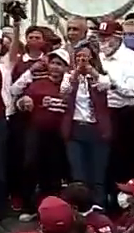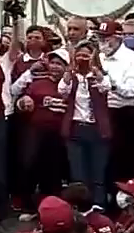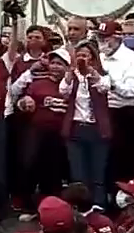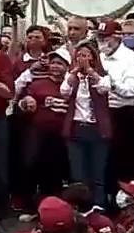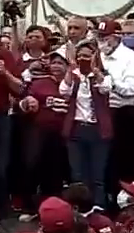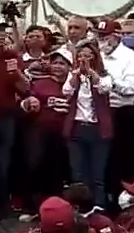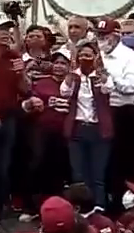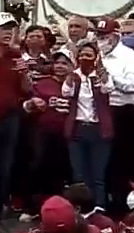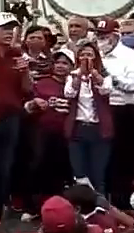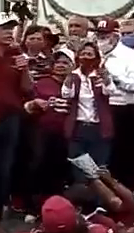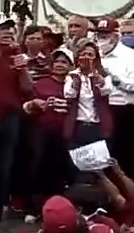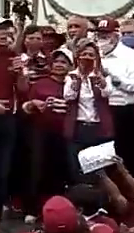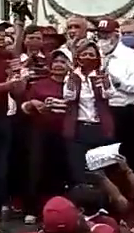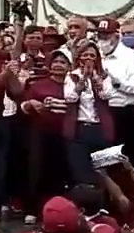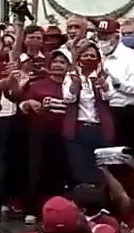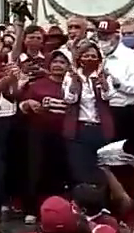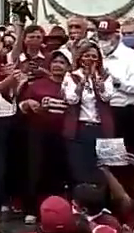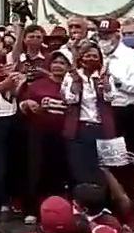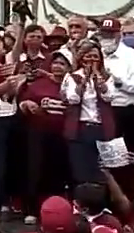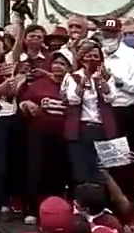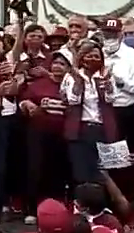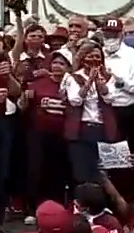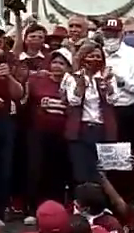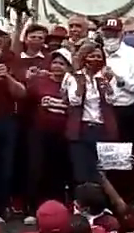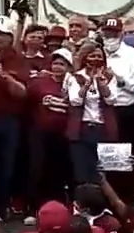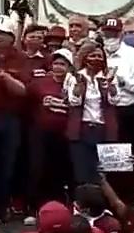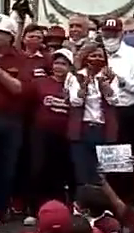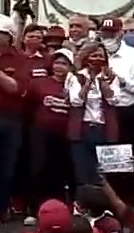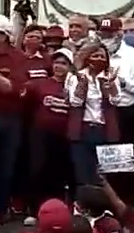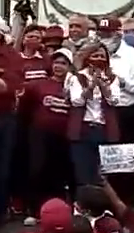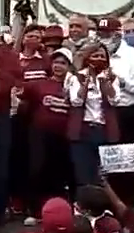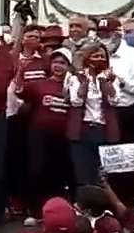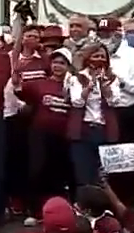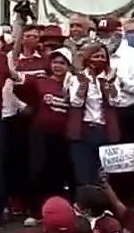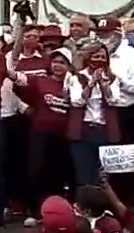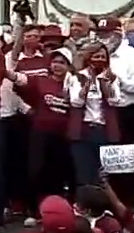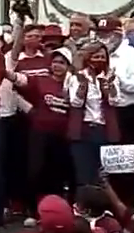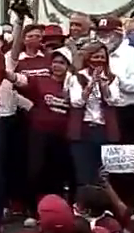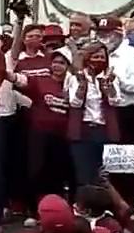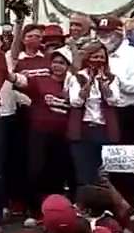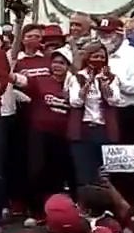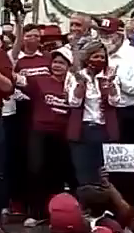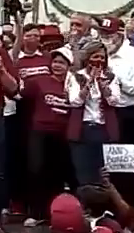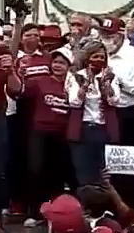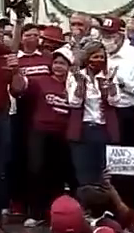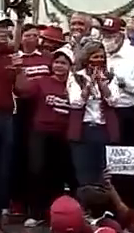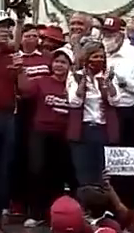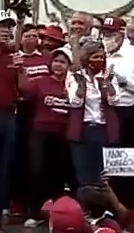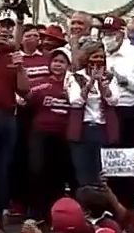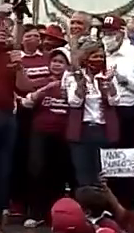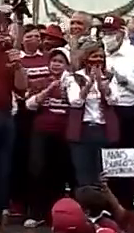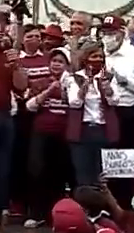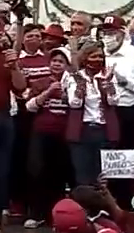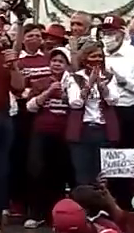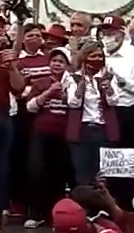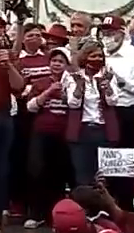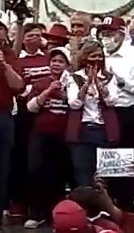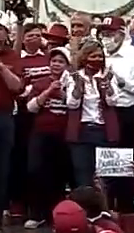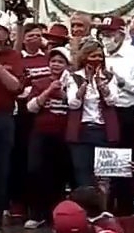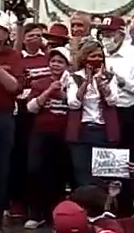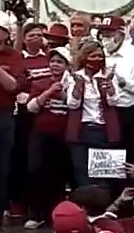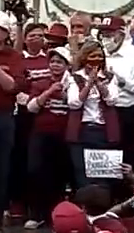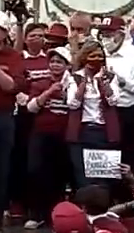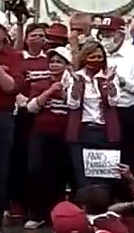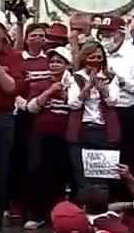¡Estamos listos! ¡Estamos listas! ¡Estamos más unidos que nunca! Y estamos